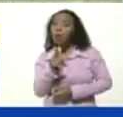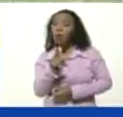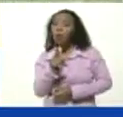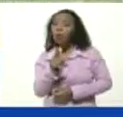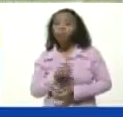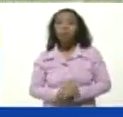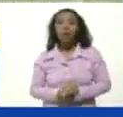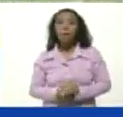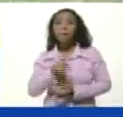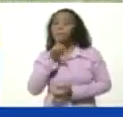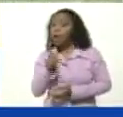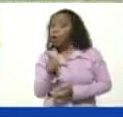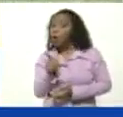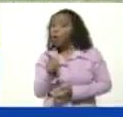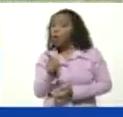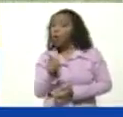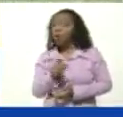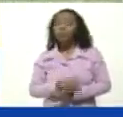¿Malo?